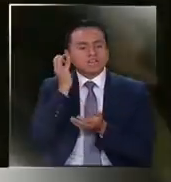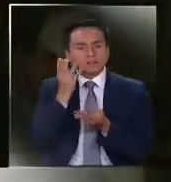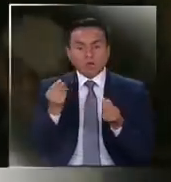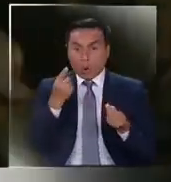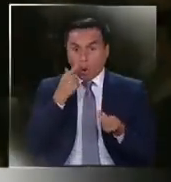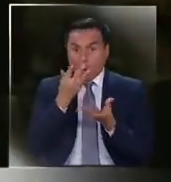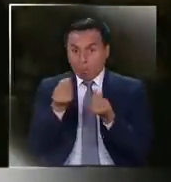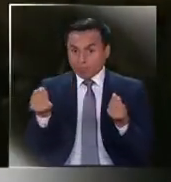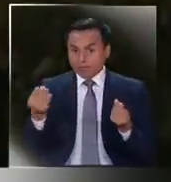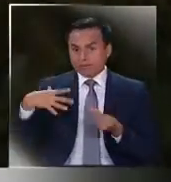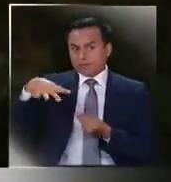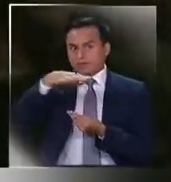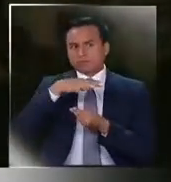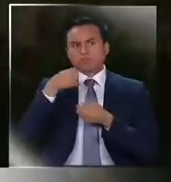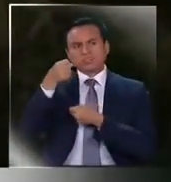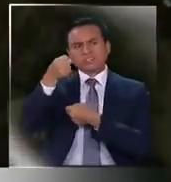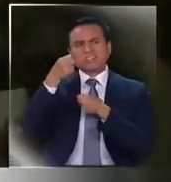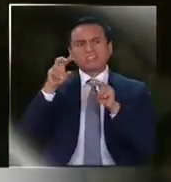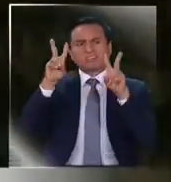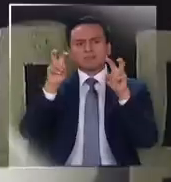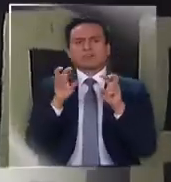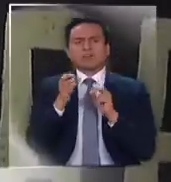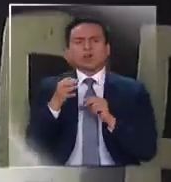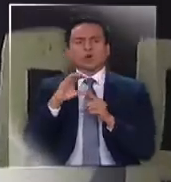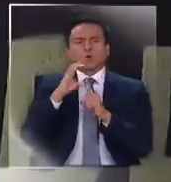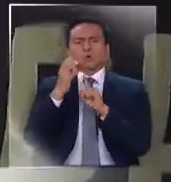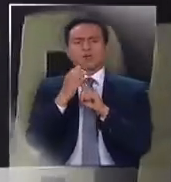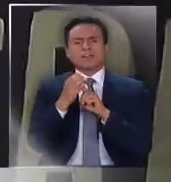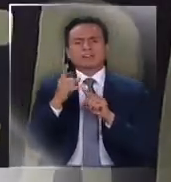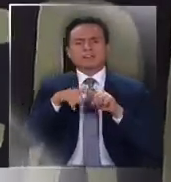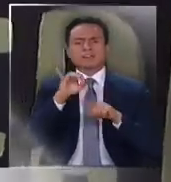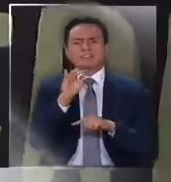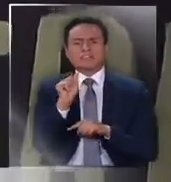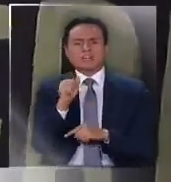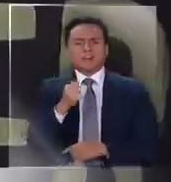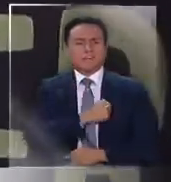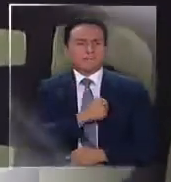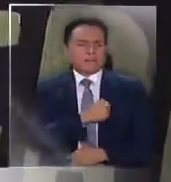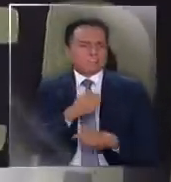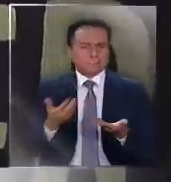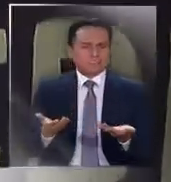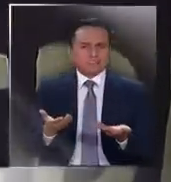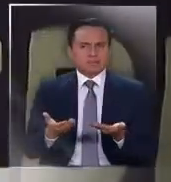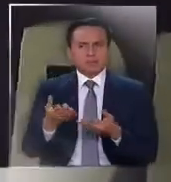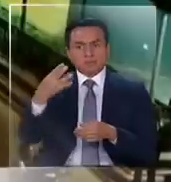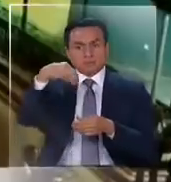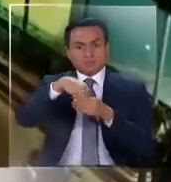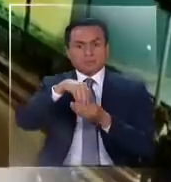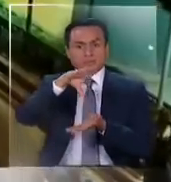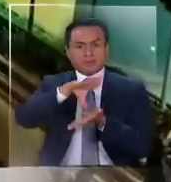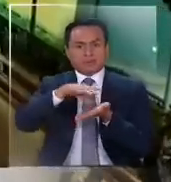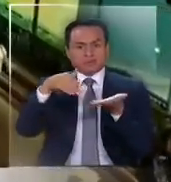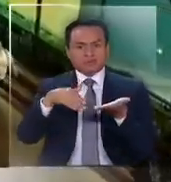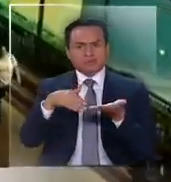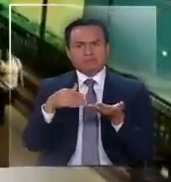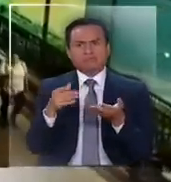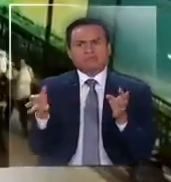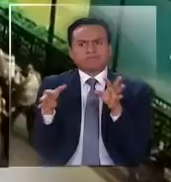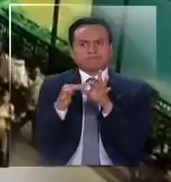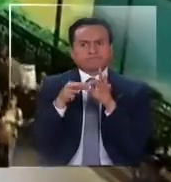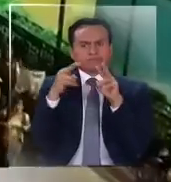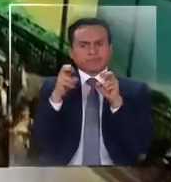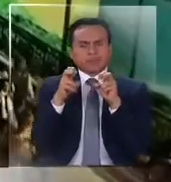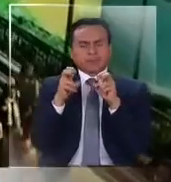quienes protestan contra lo que califican como una cultura sexista, machista, que se ha instalado en el país y que se ampara, aseguran